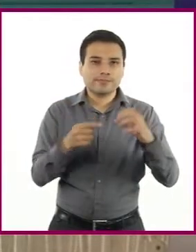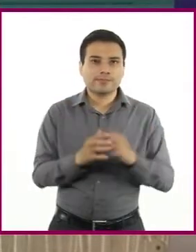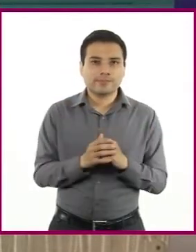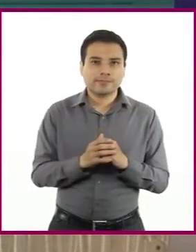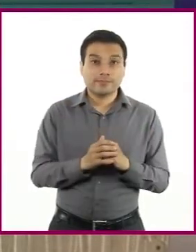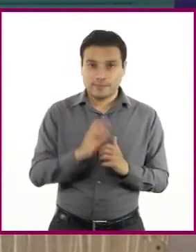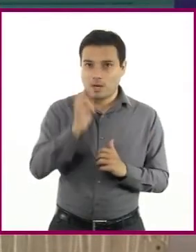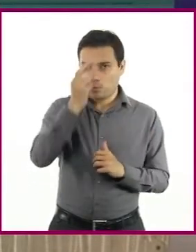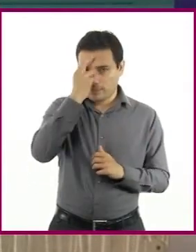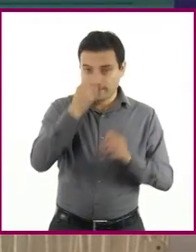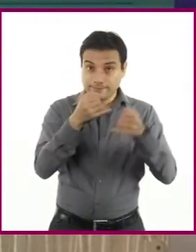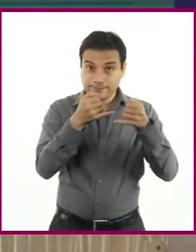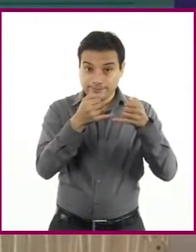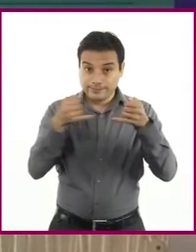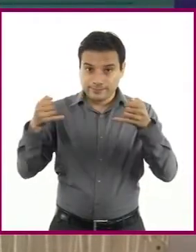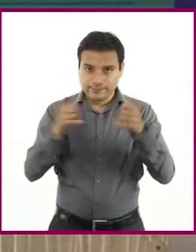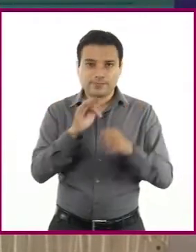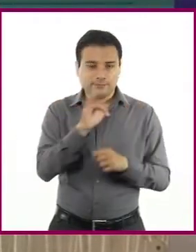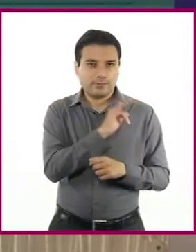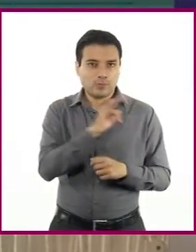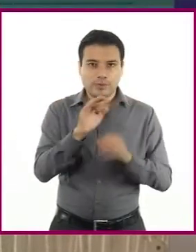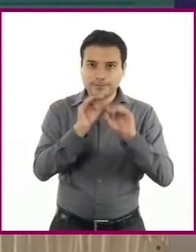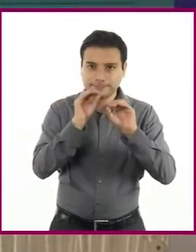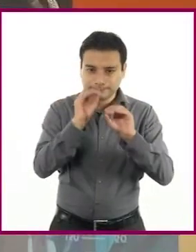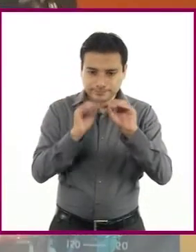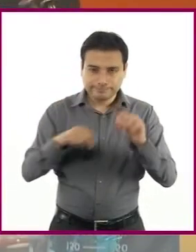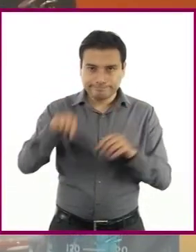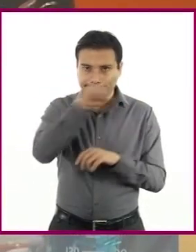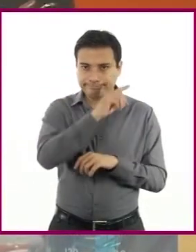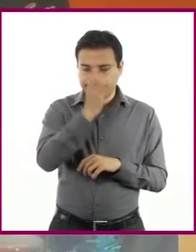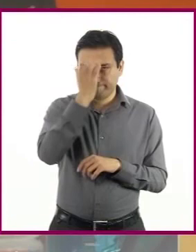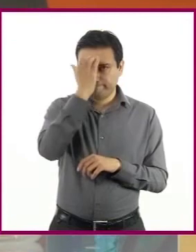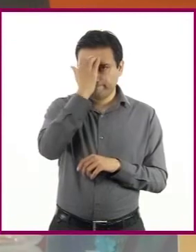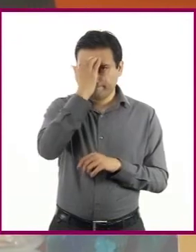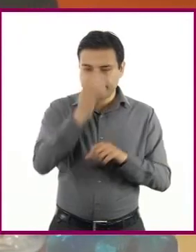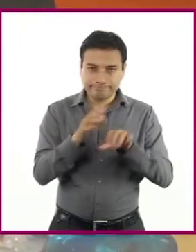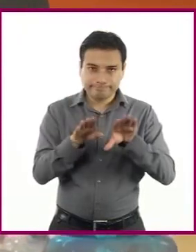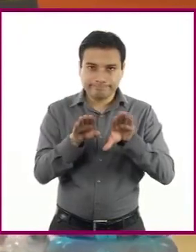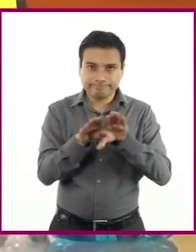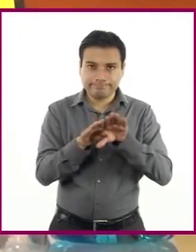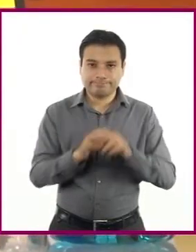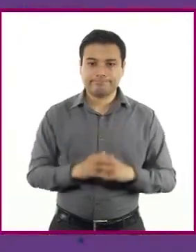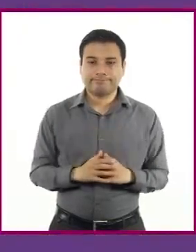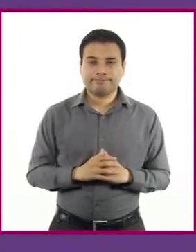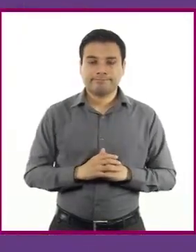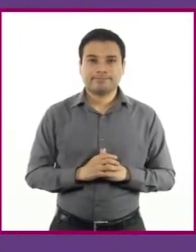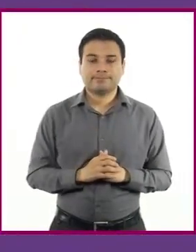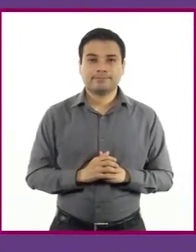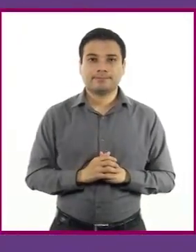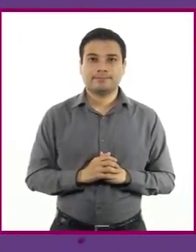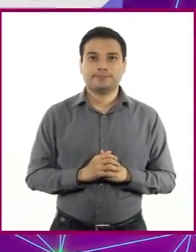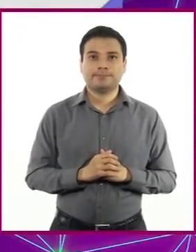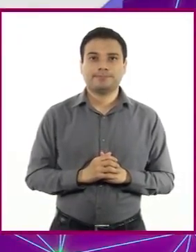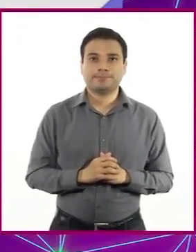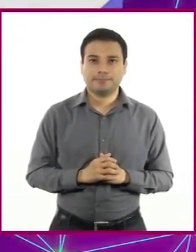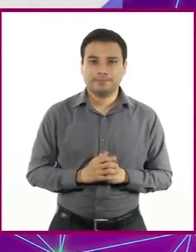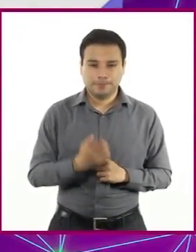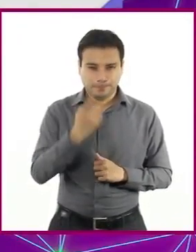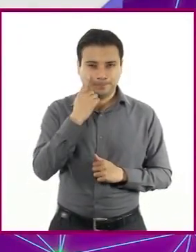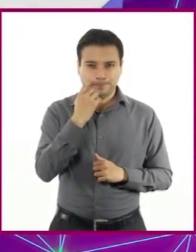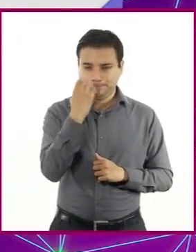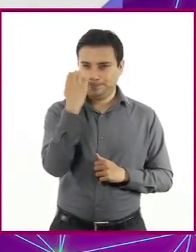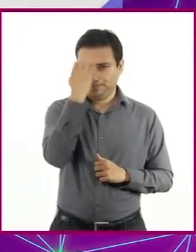recta numérica para ayudarnos a identificar el elemento que se oxida y el que se reduce. Analicemos